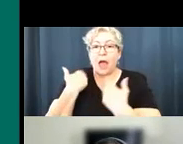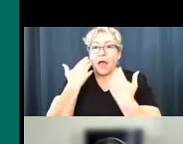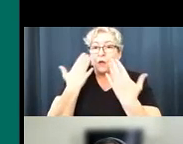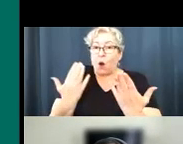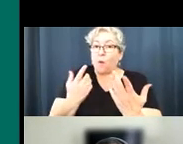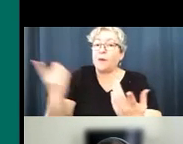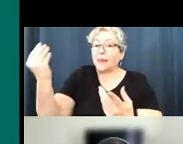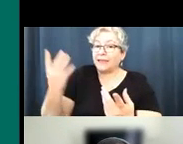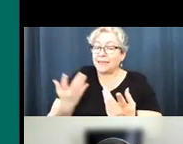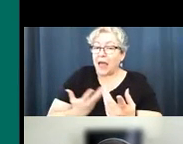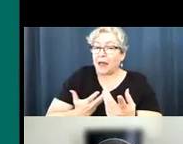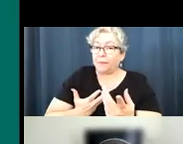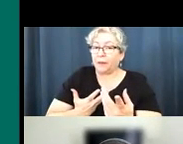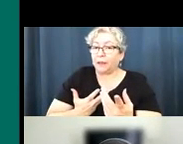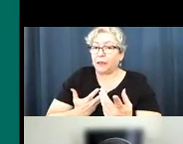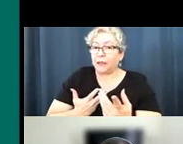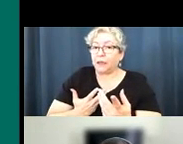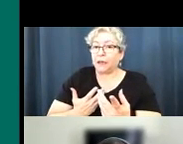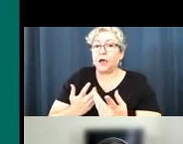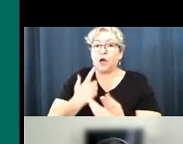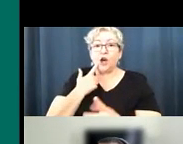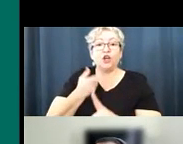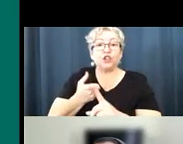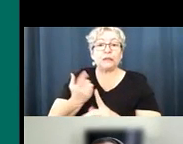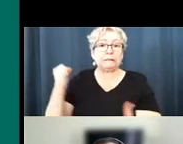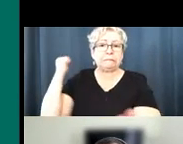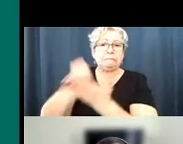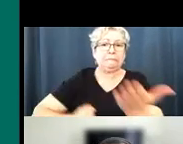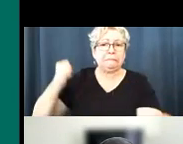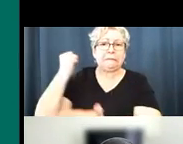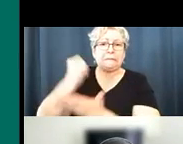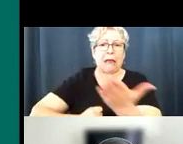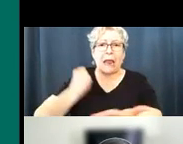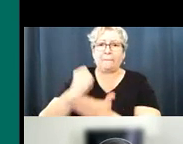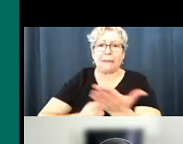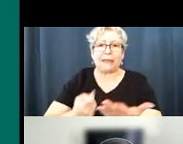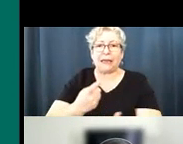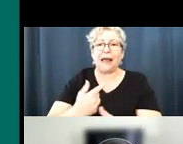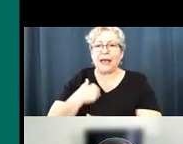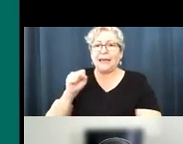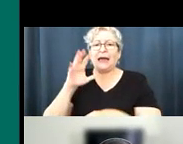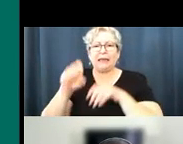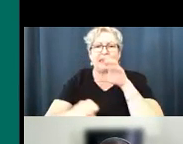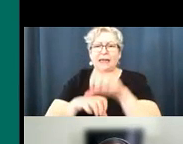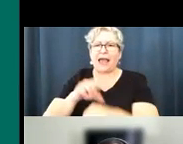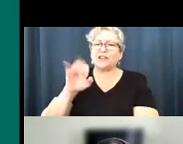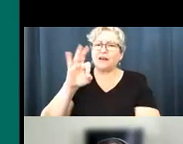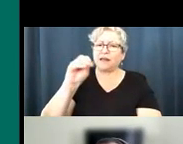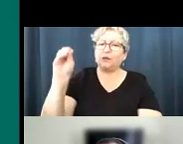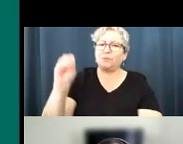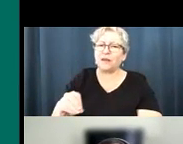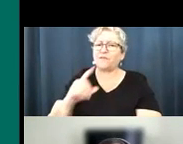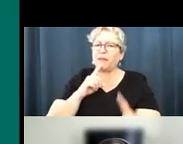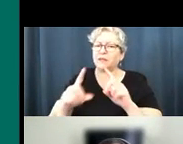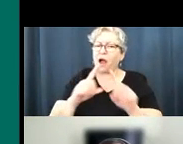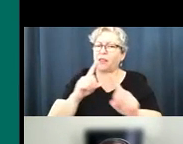están que se están abrazando, pero mi narrador me dice que esa misma mujer se está sacando un cuchillo para